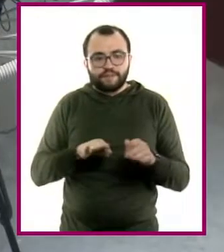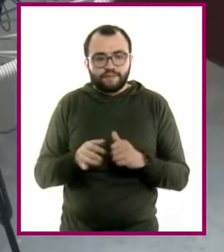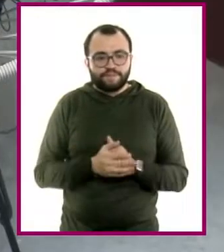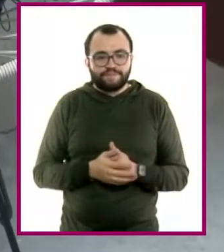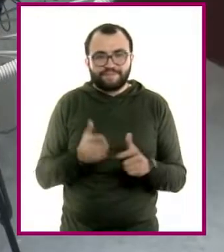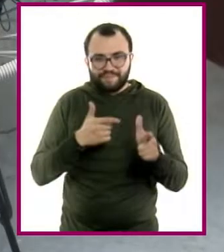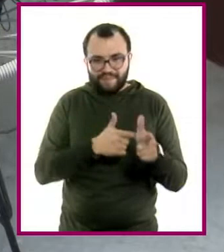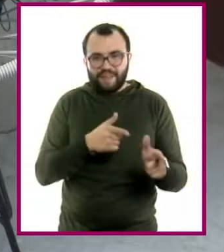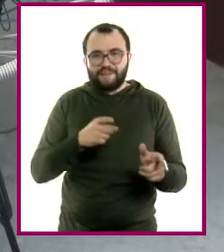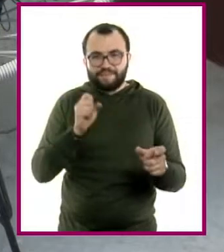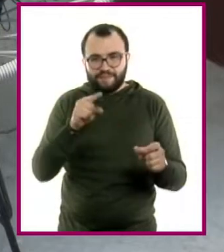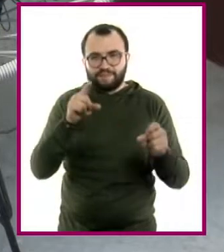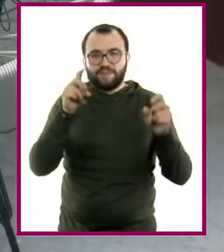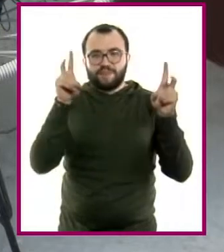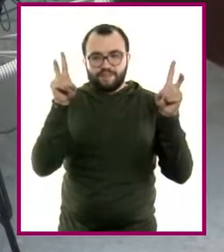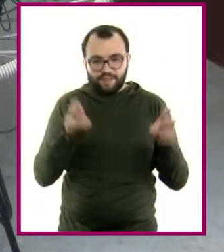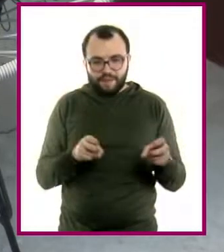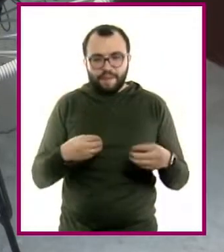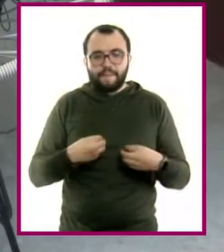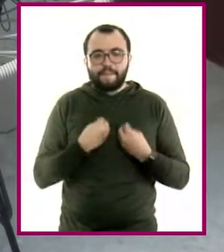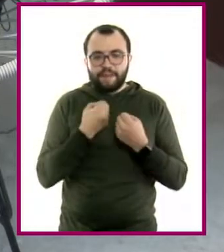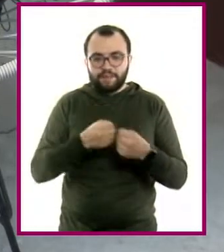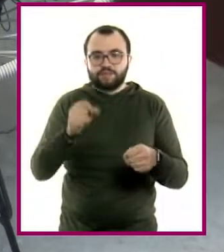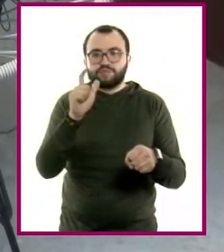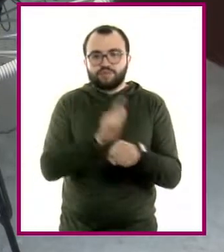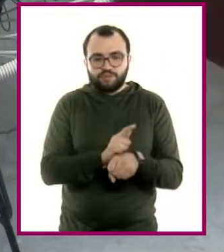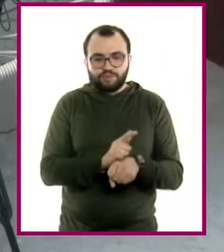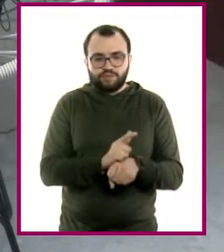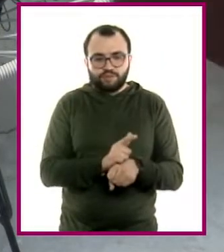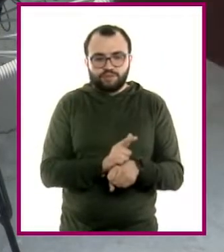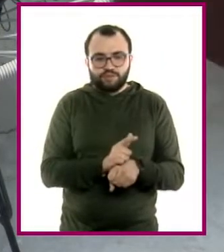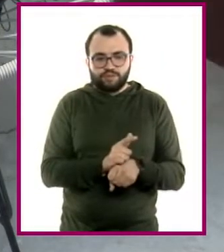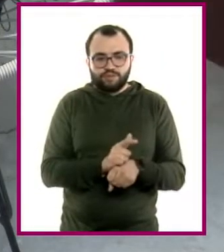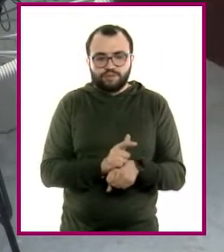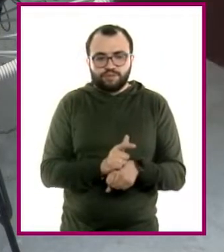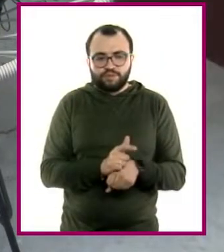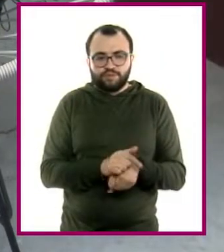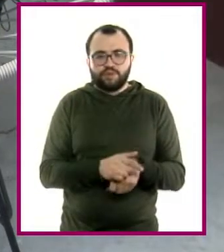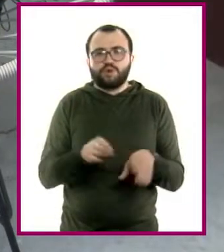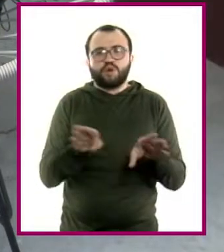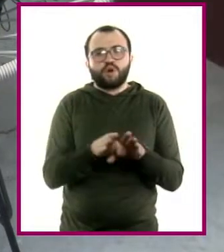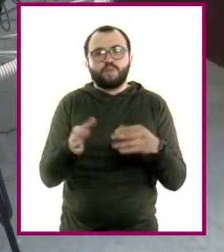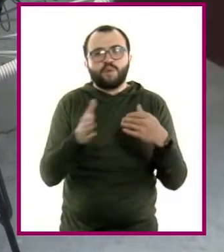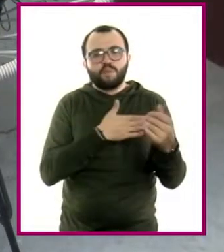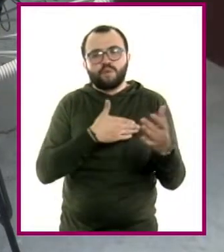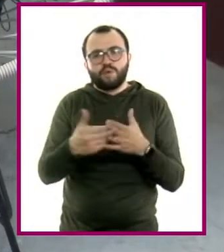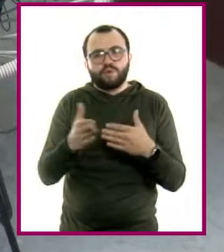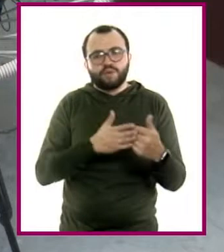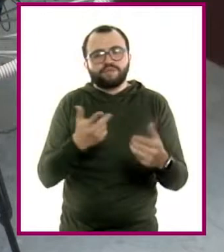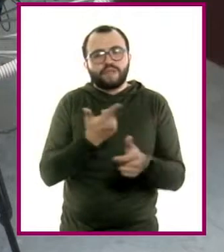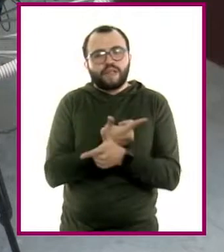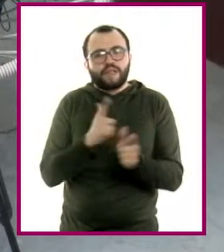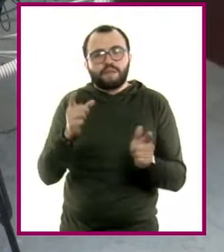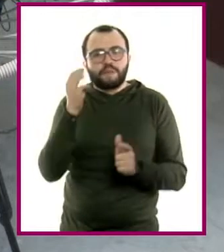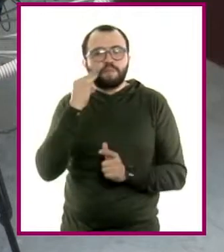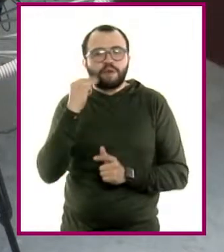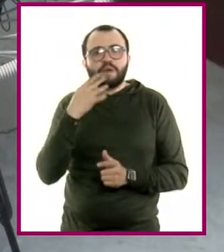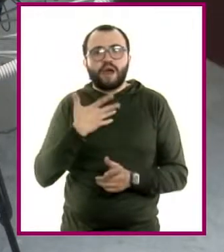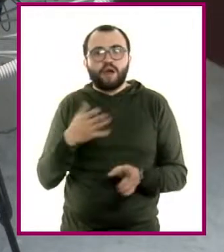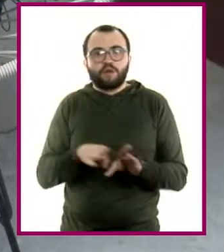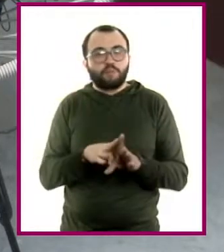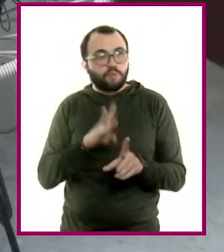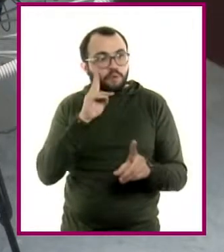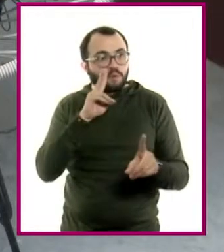Continuando con el tema de vida social sustentable, en la investigación hablaremos de cómo el modelo de libre mercado ha impactado el